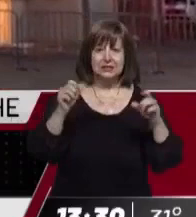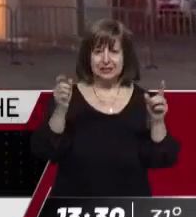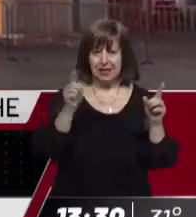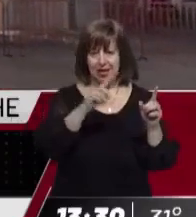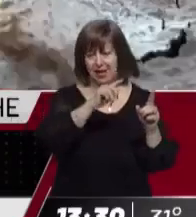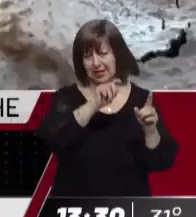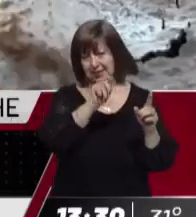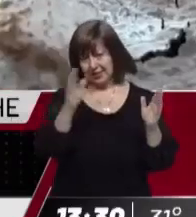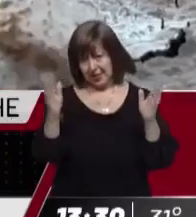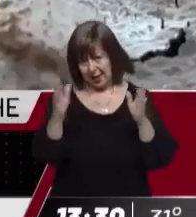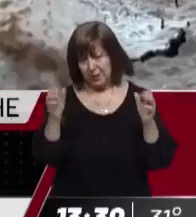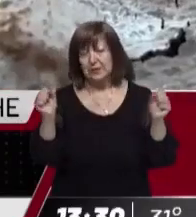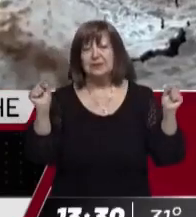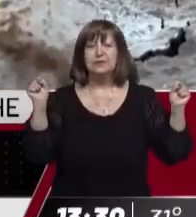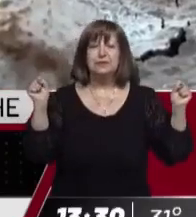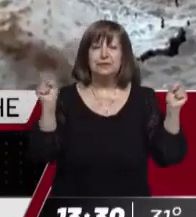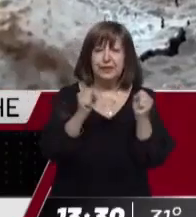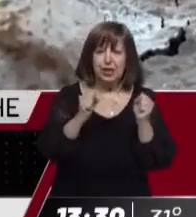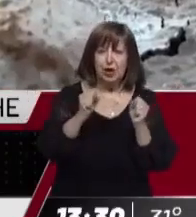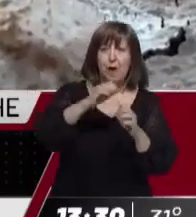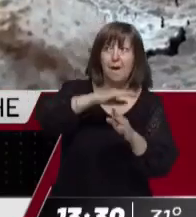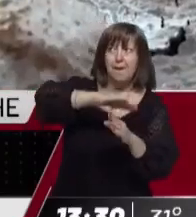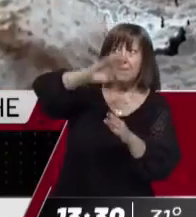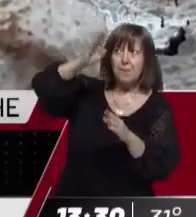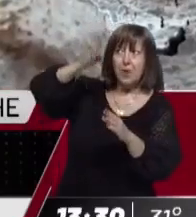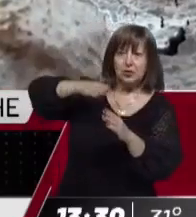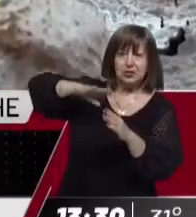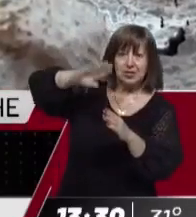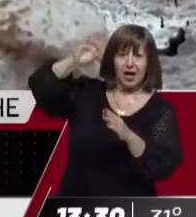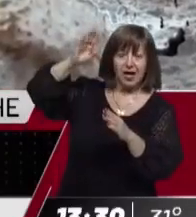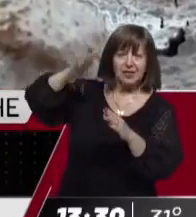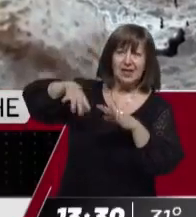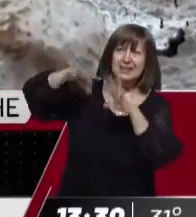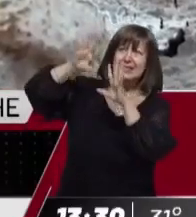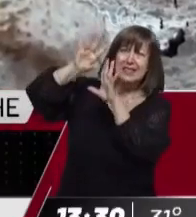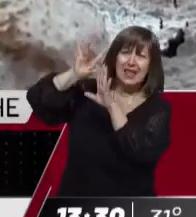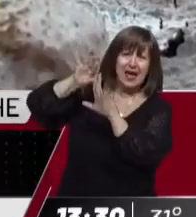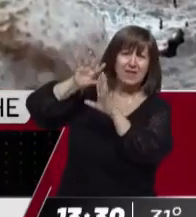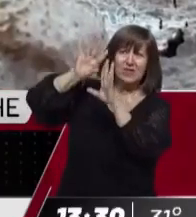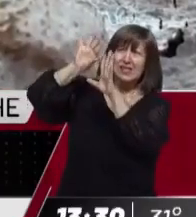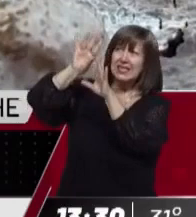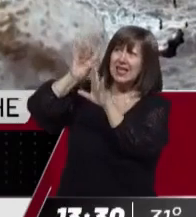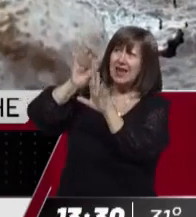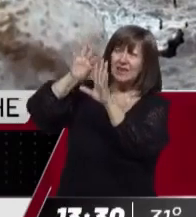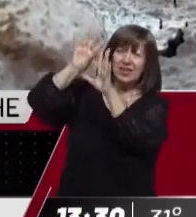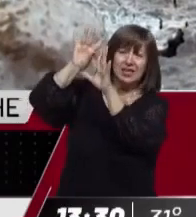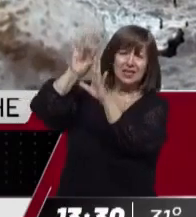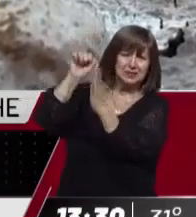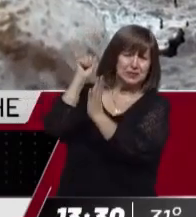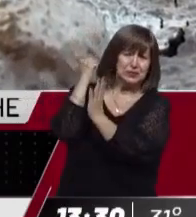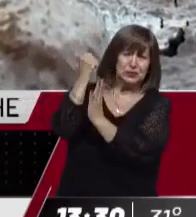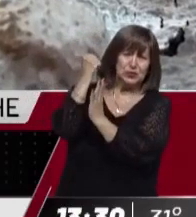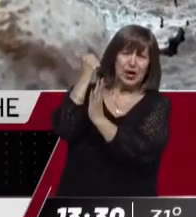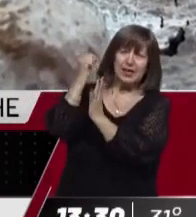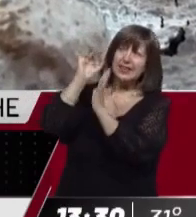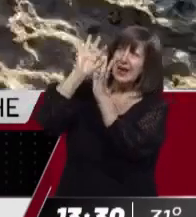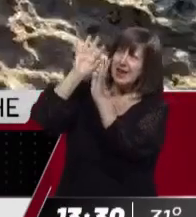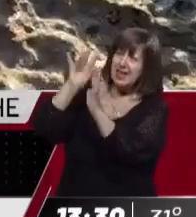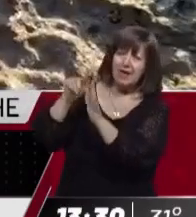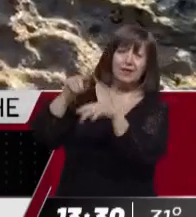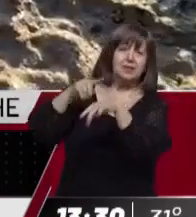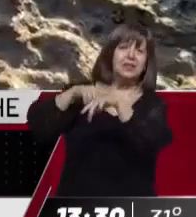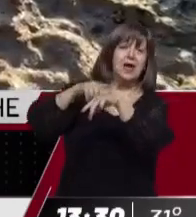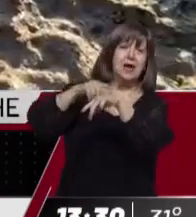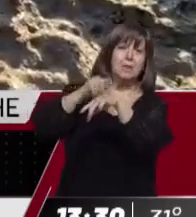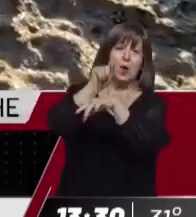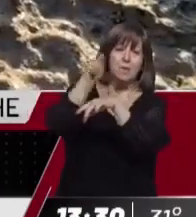verano y eso hizo que haya mucho deshielo. Porque ustedes, las comunidades Huarpes, siguen bregando, pensando y luchando para que